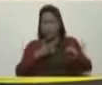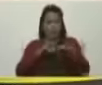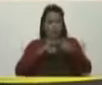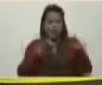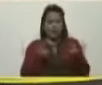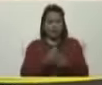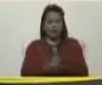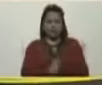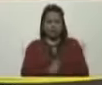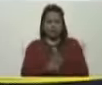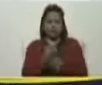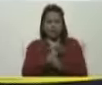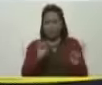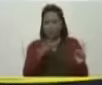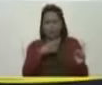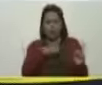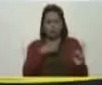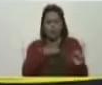hay una,